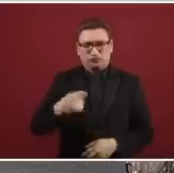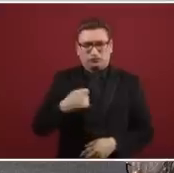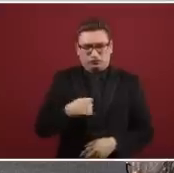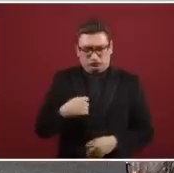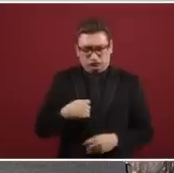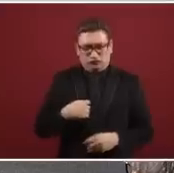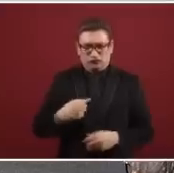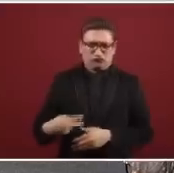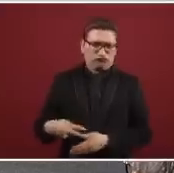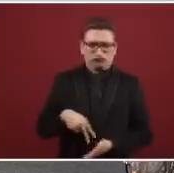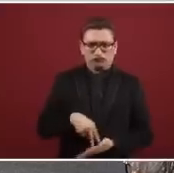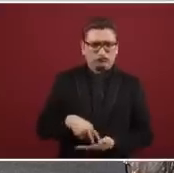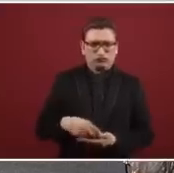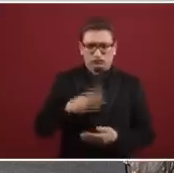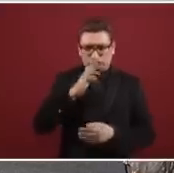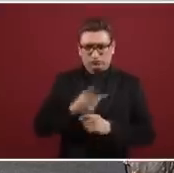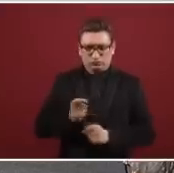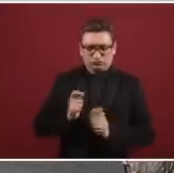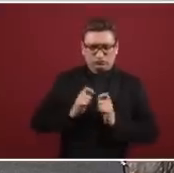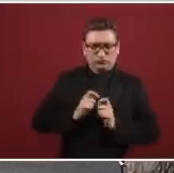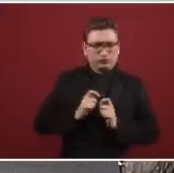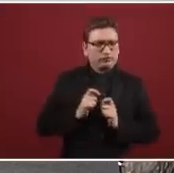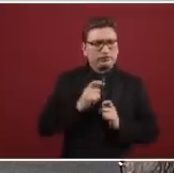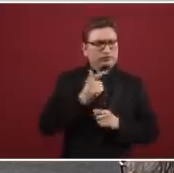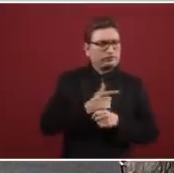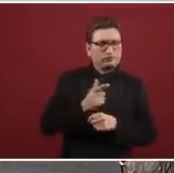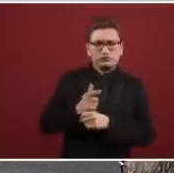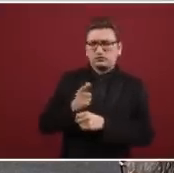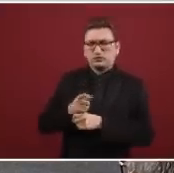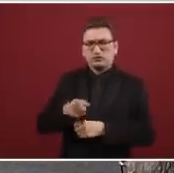y se robaban